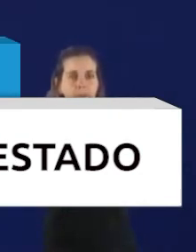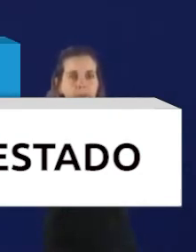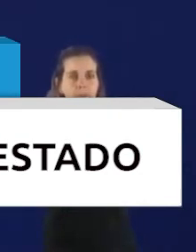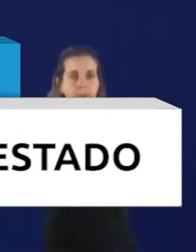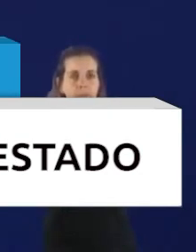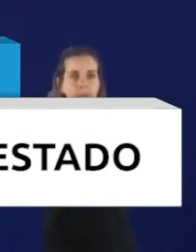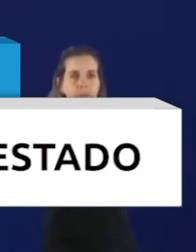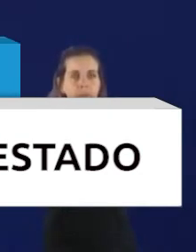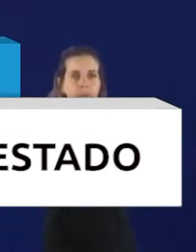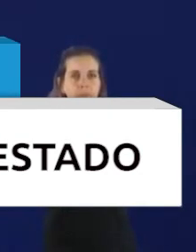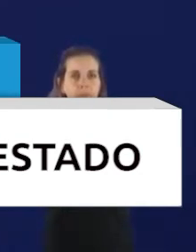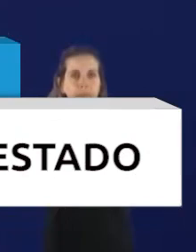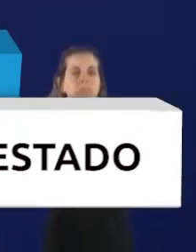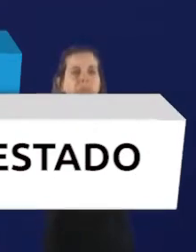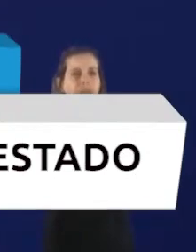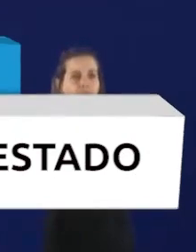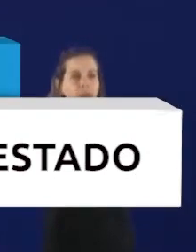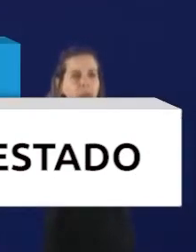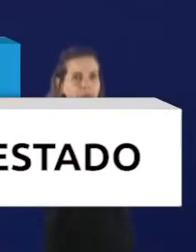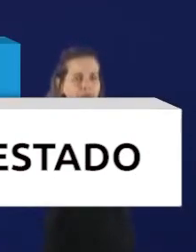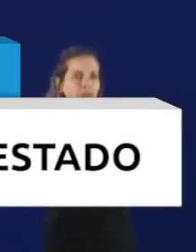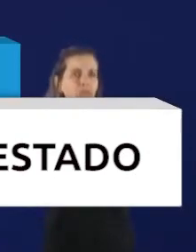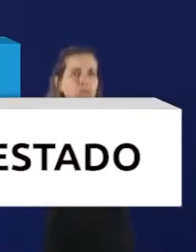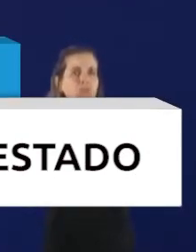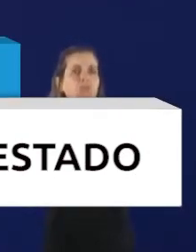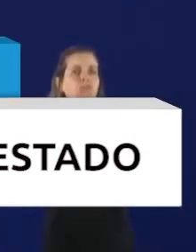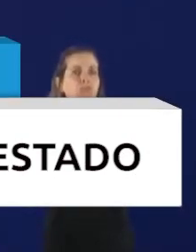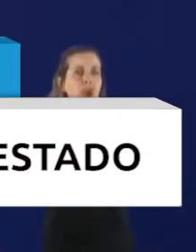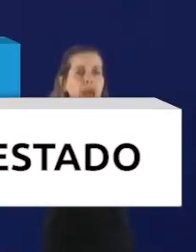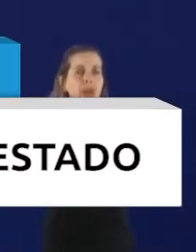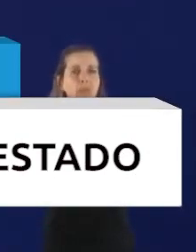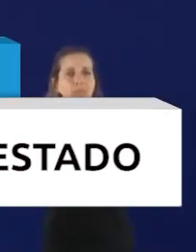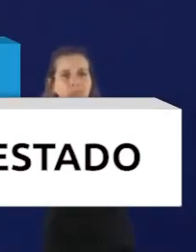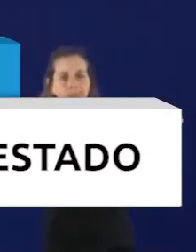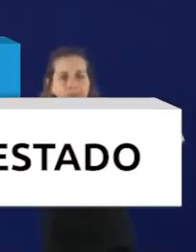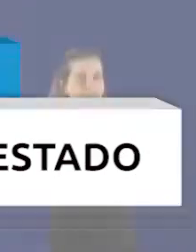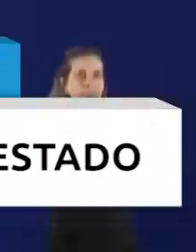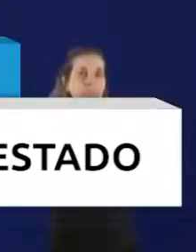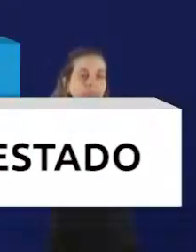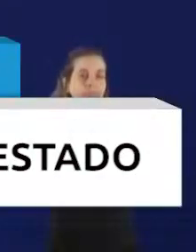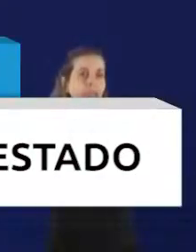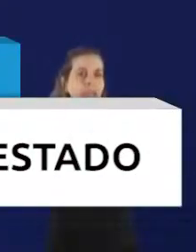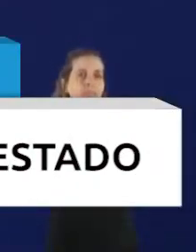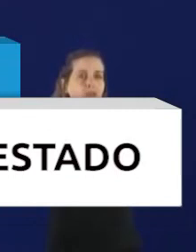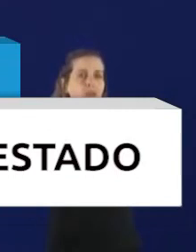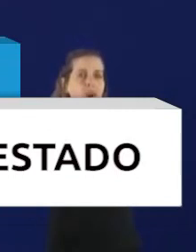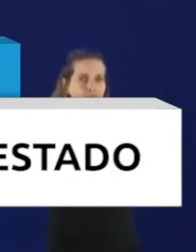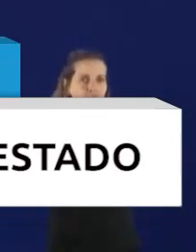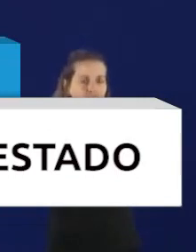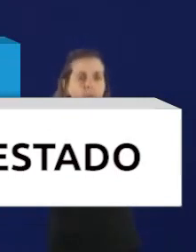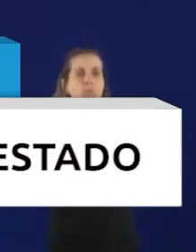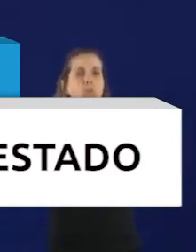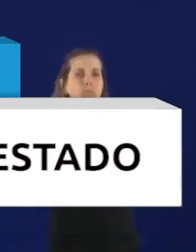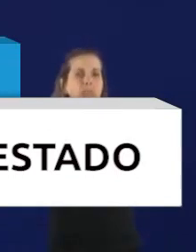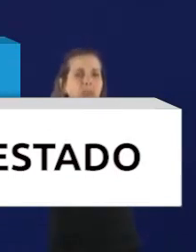niveles de funcionarios fue del 34%. No solo por cumplir lo prometido desde